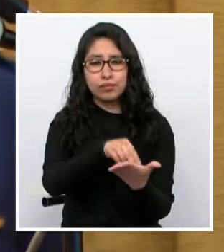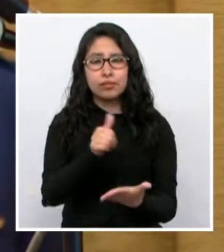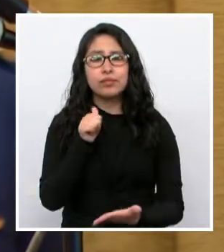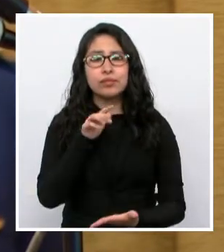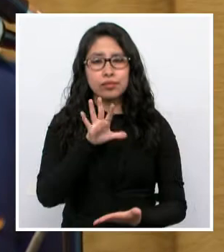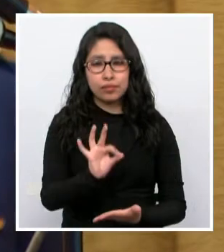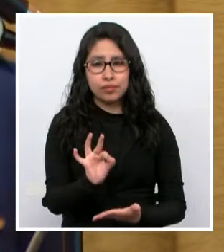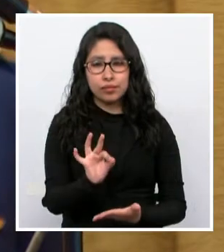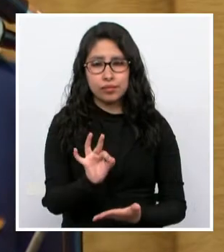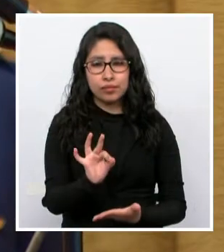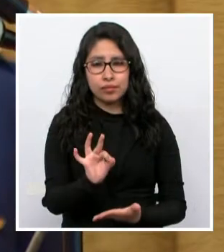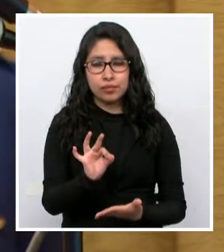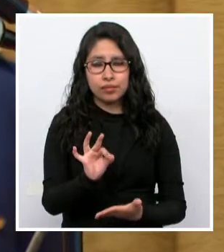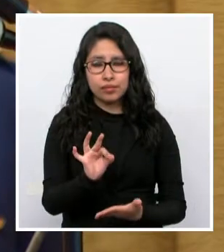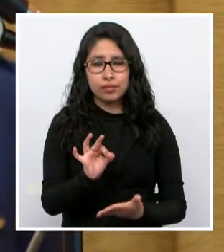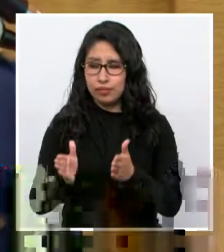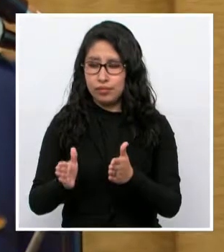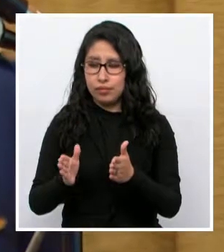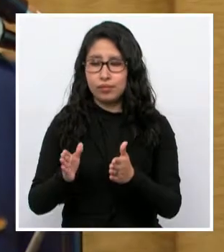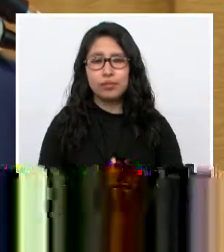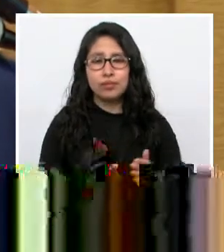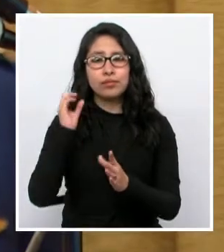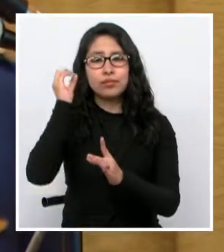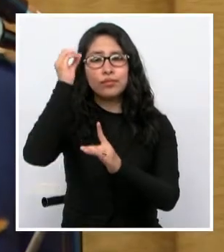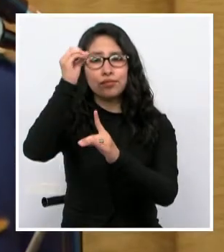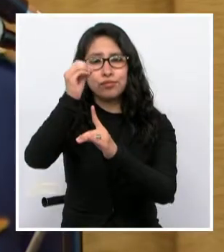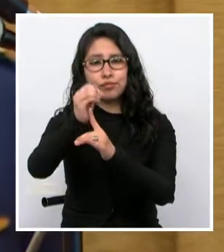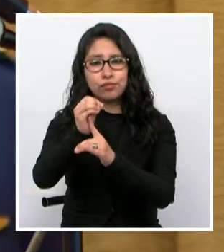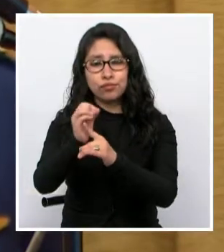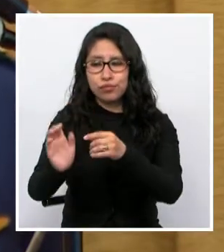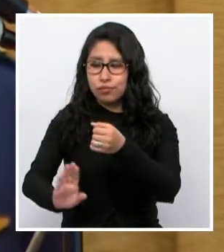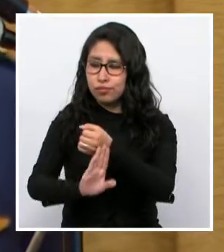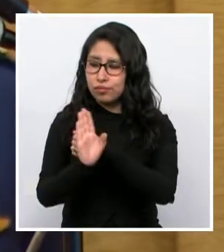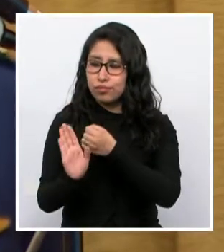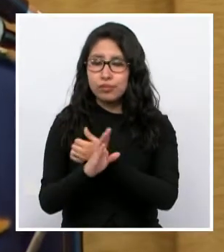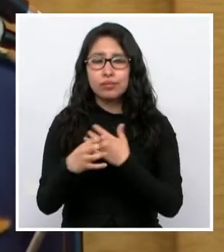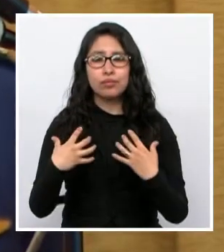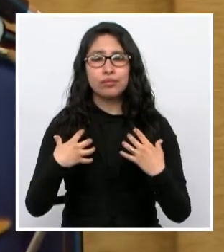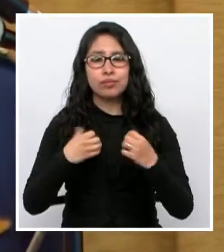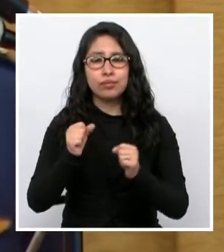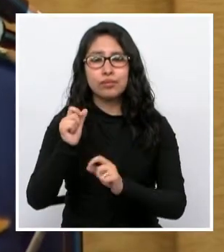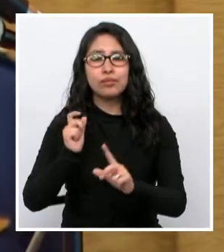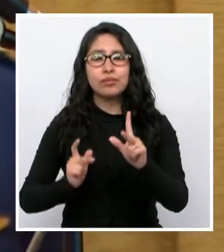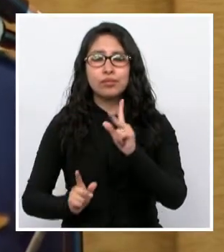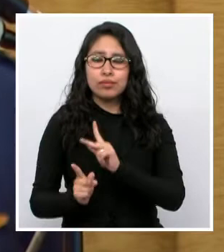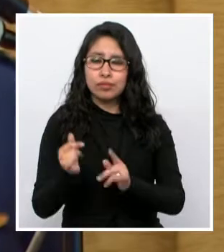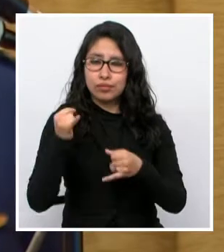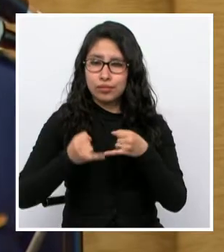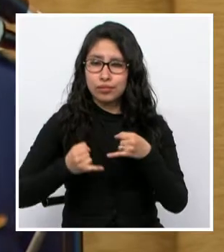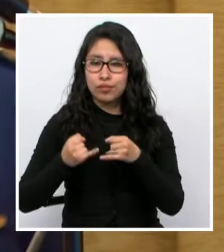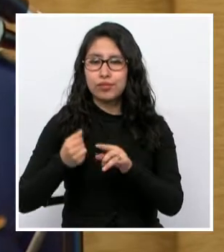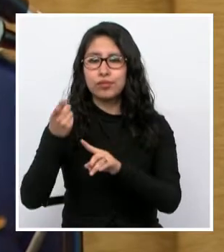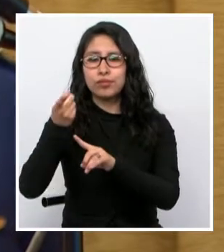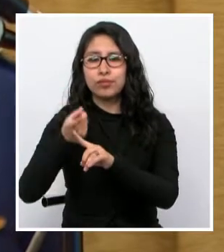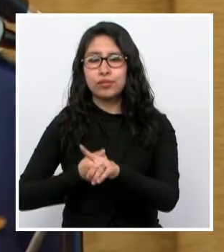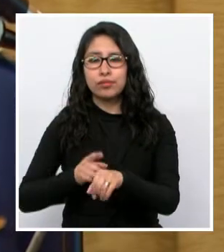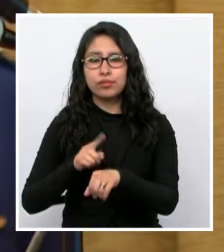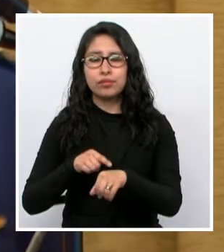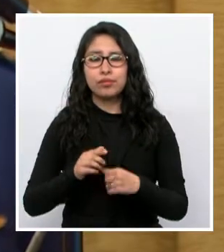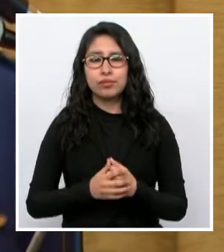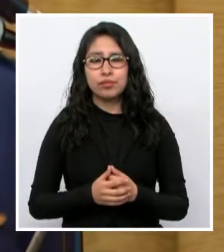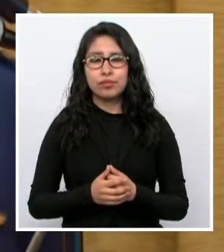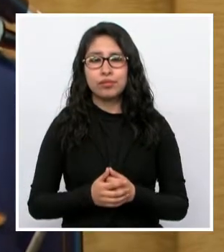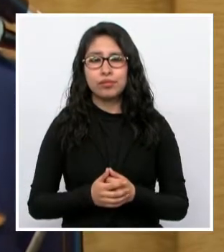2019. Defender la salud del pueblo boliviano en los últimos meses. A